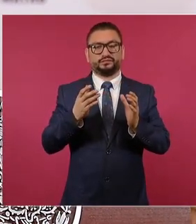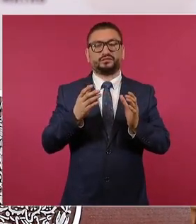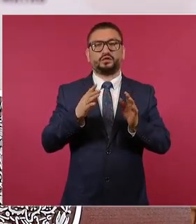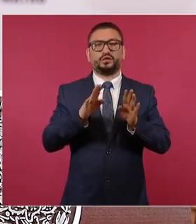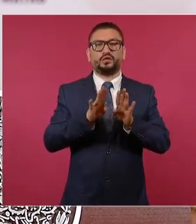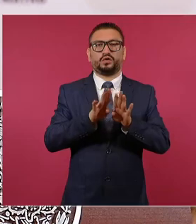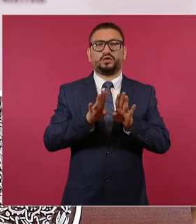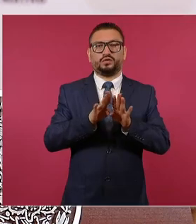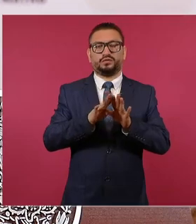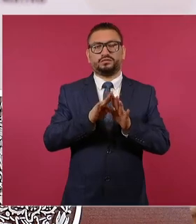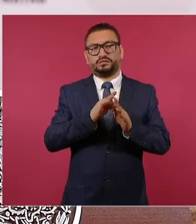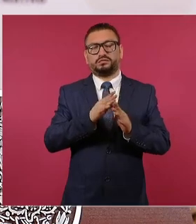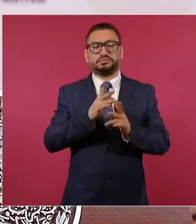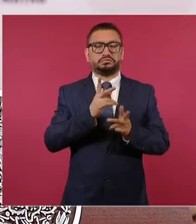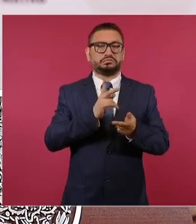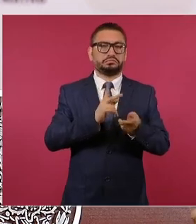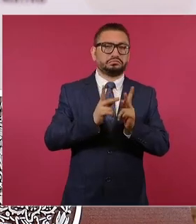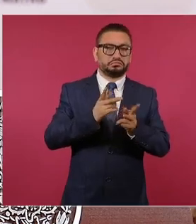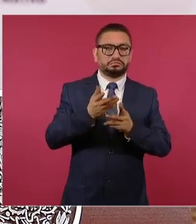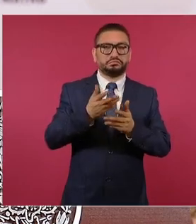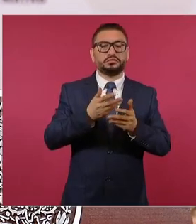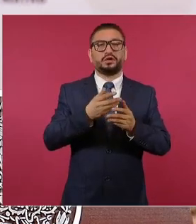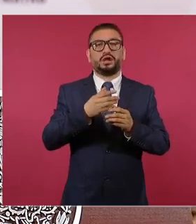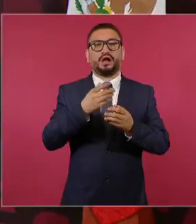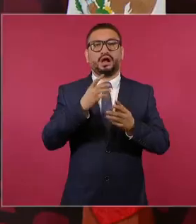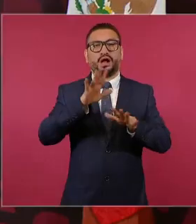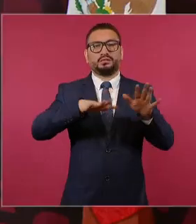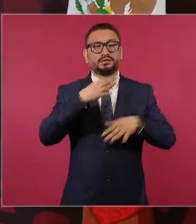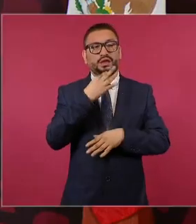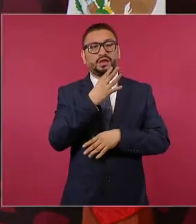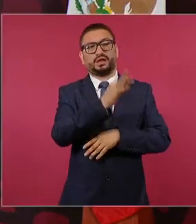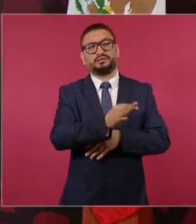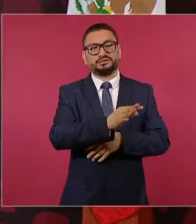con la conversación de boca en boca